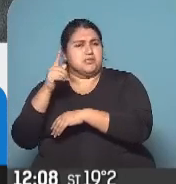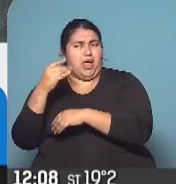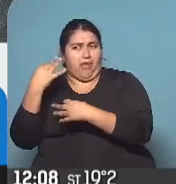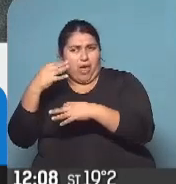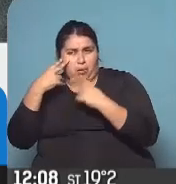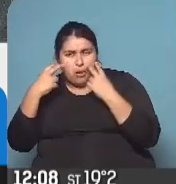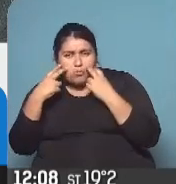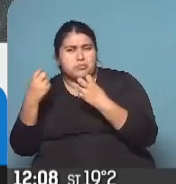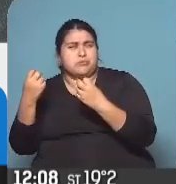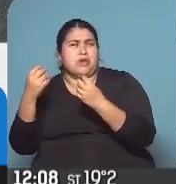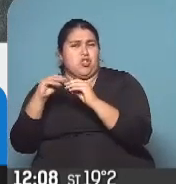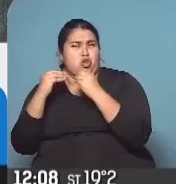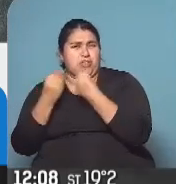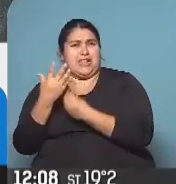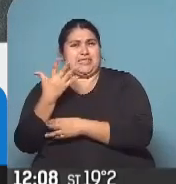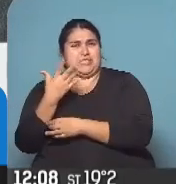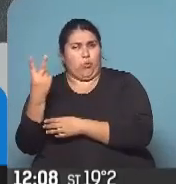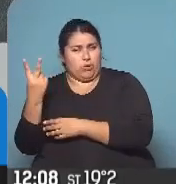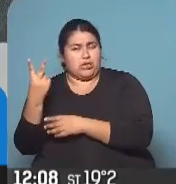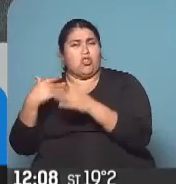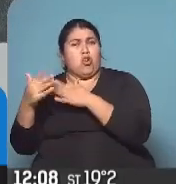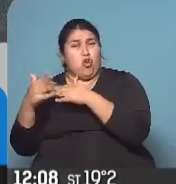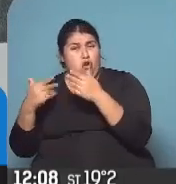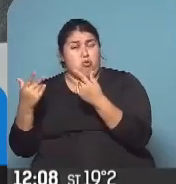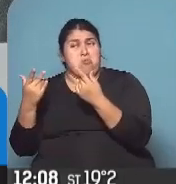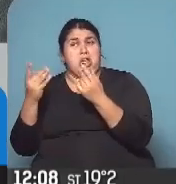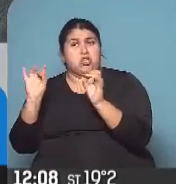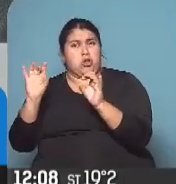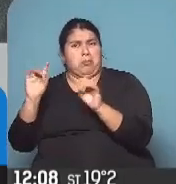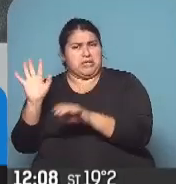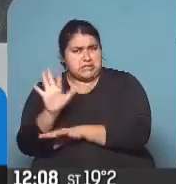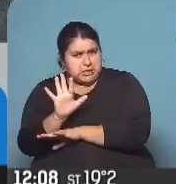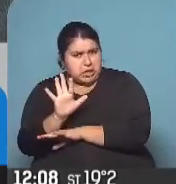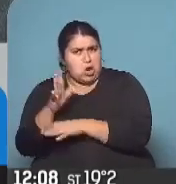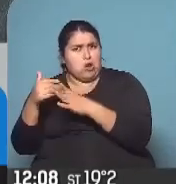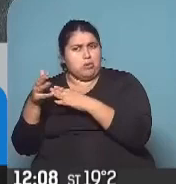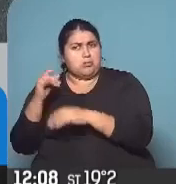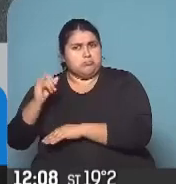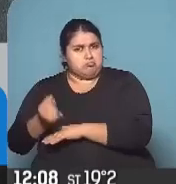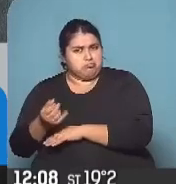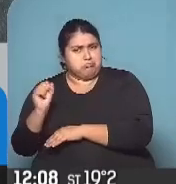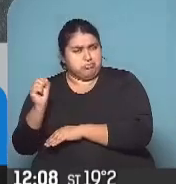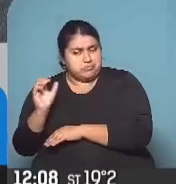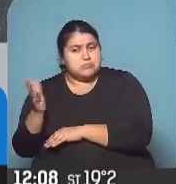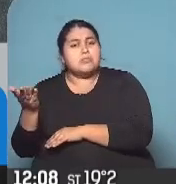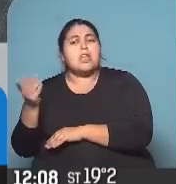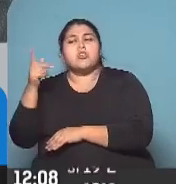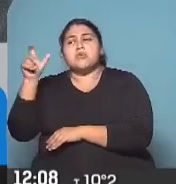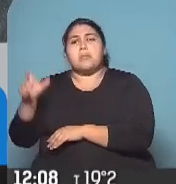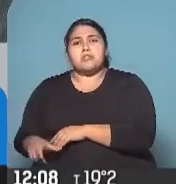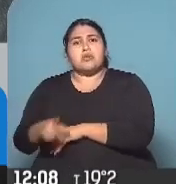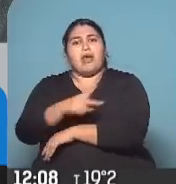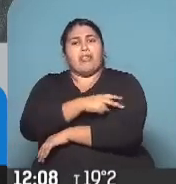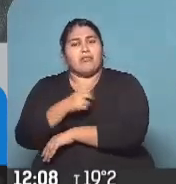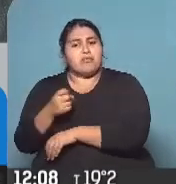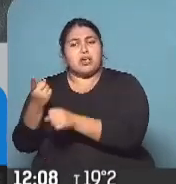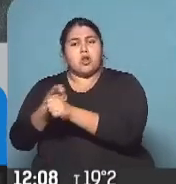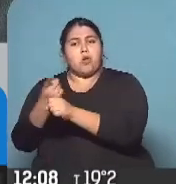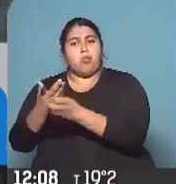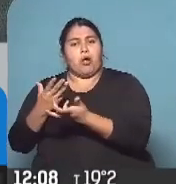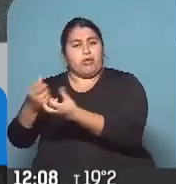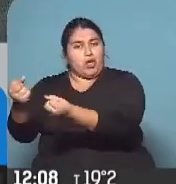periciadas. De 52 obras, tan solo 5, diciendo, argumentando de parte de la defensa que no podrá defenderse con toda la categoría que debiera